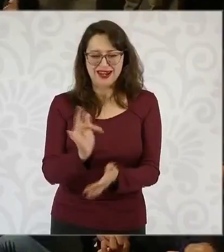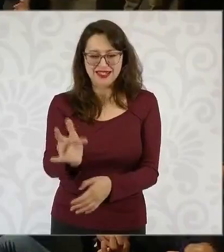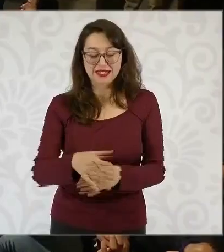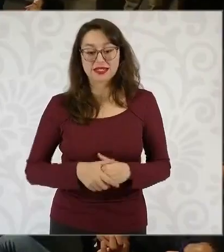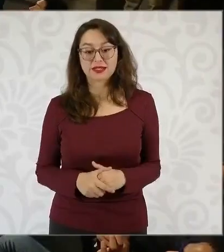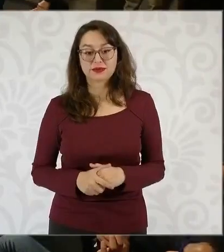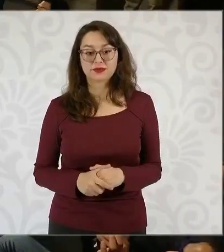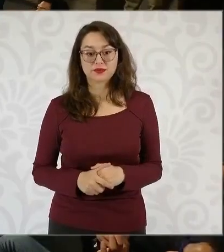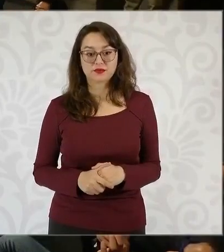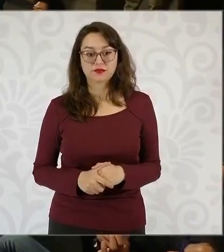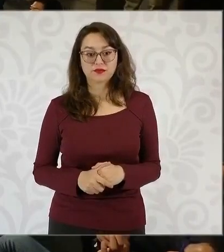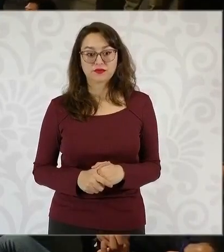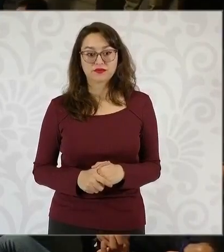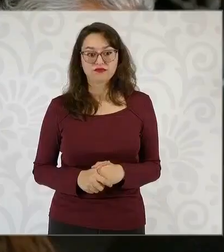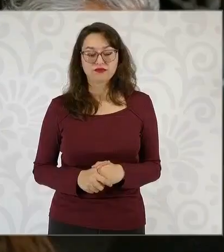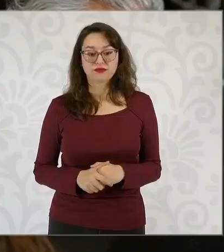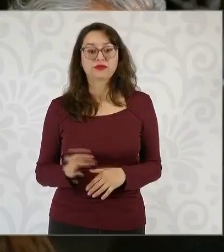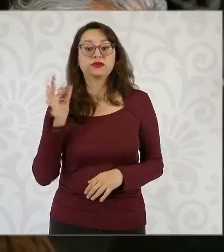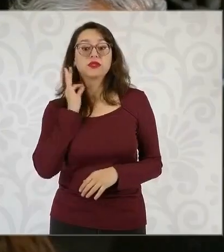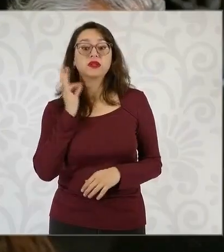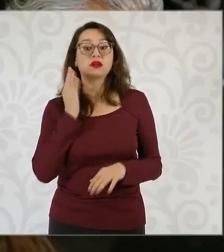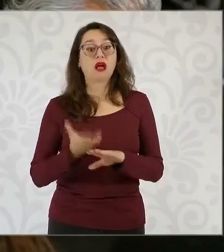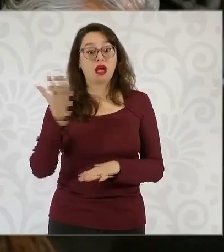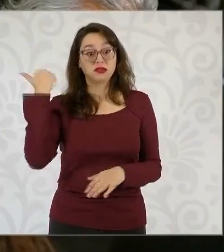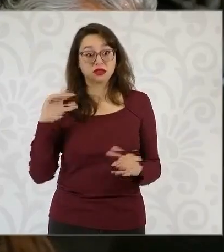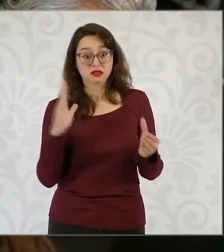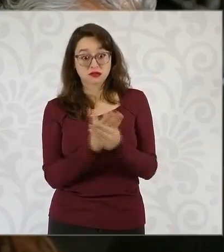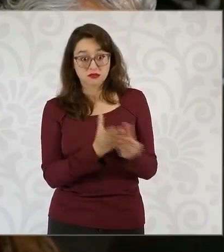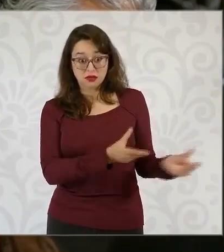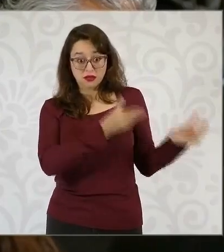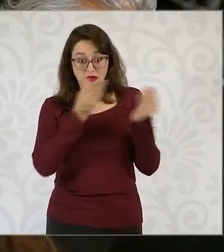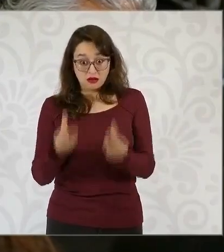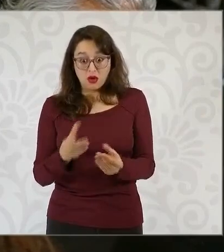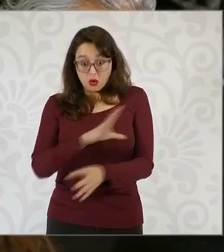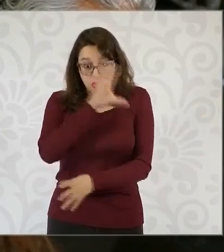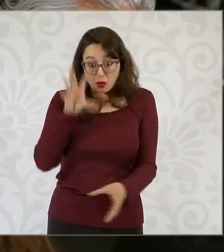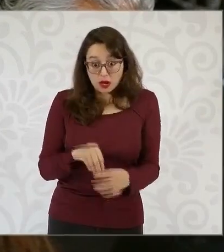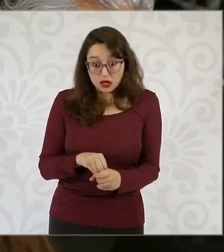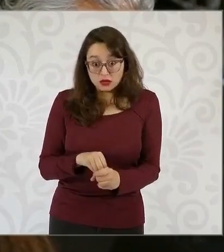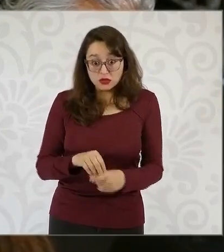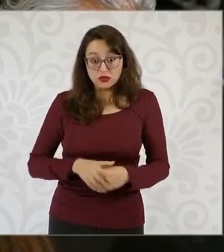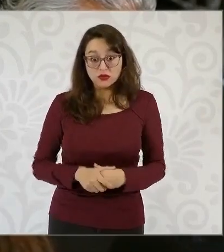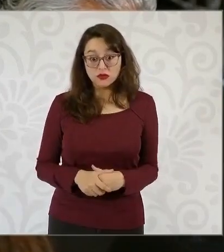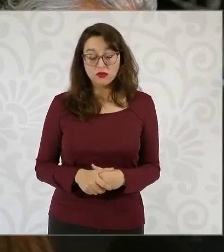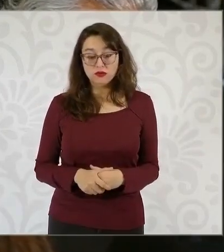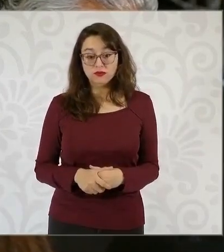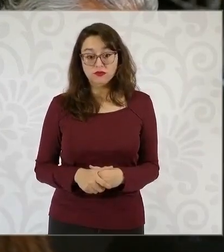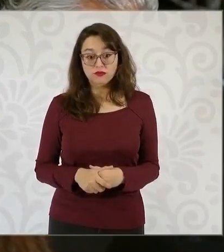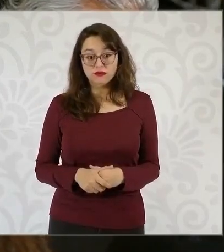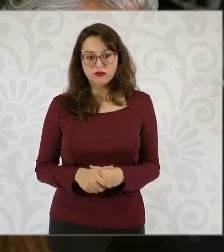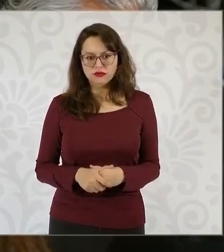Gracias. Fiscal, ¿el expediente que recibieron considera que sí fue completo por parte de la DEA?